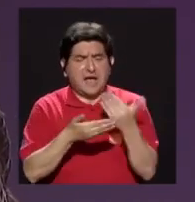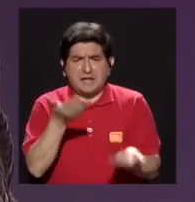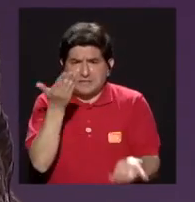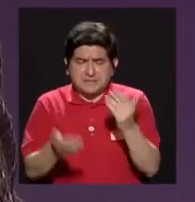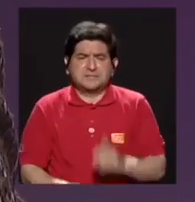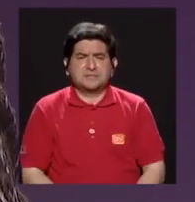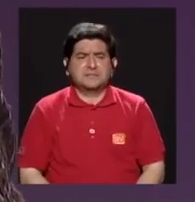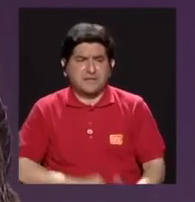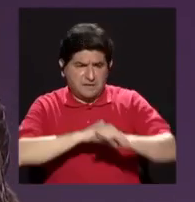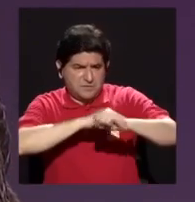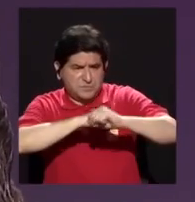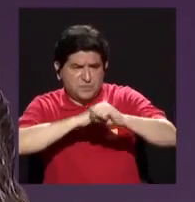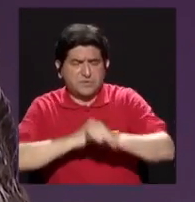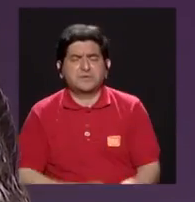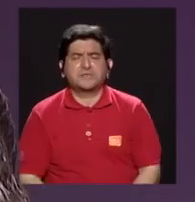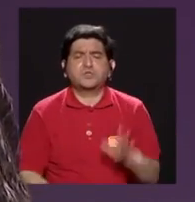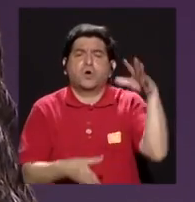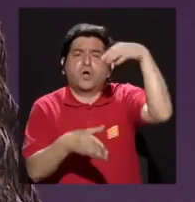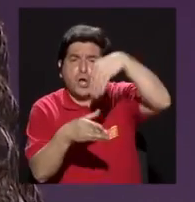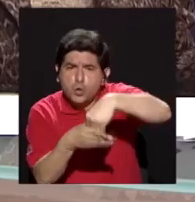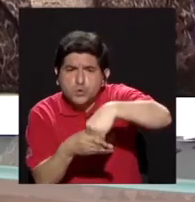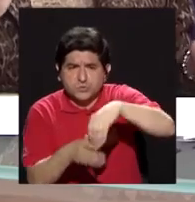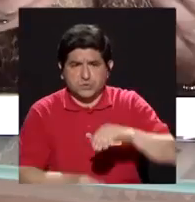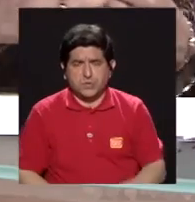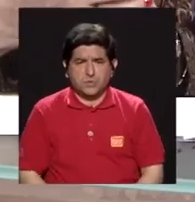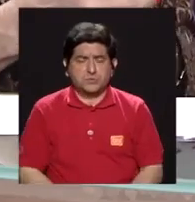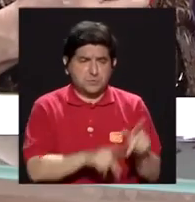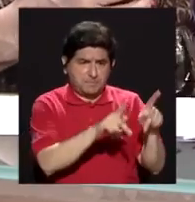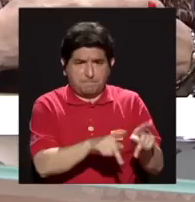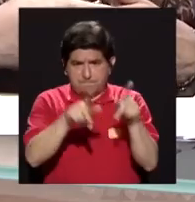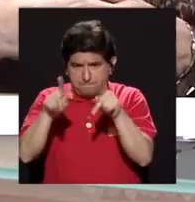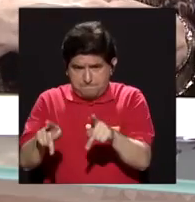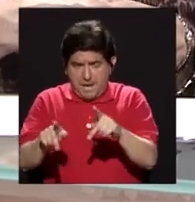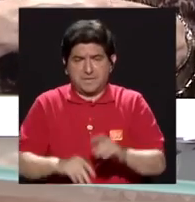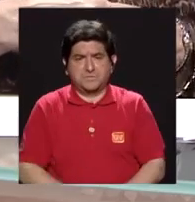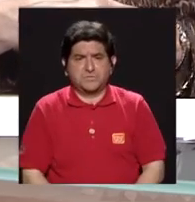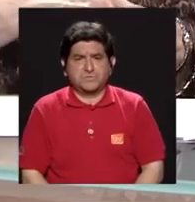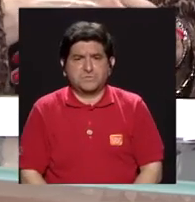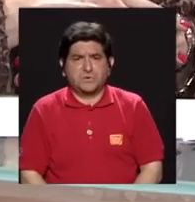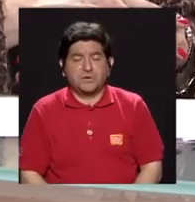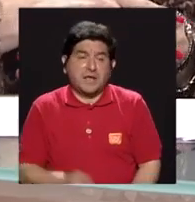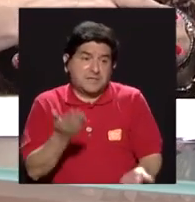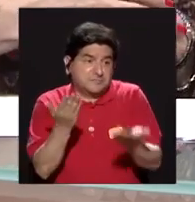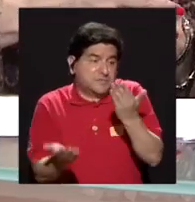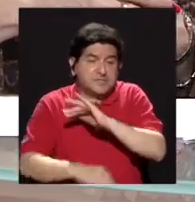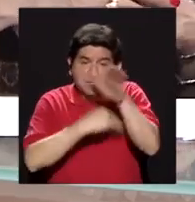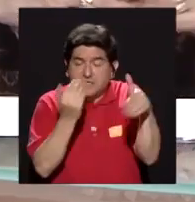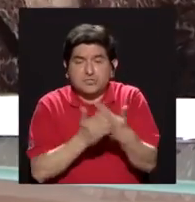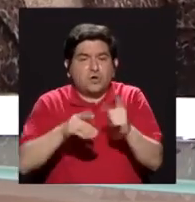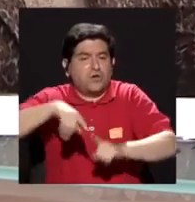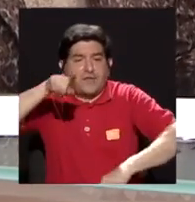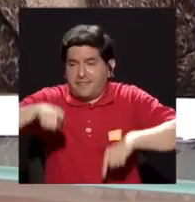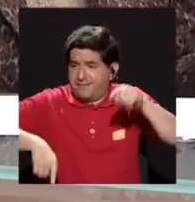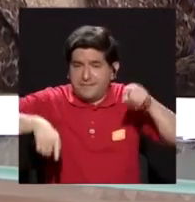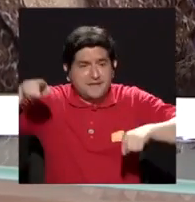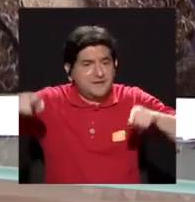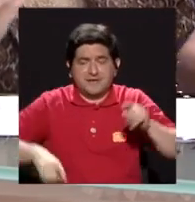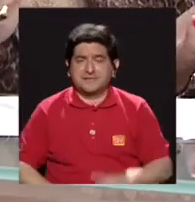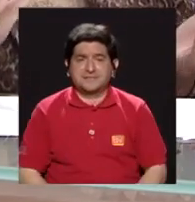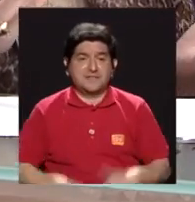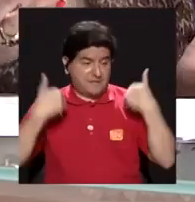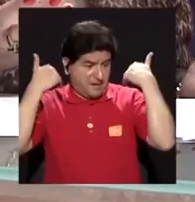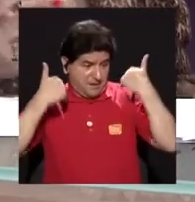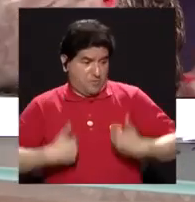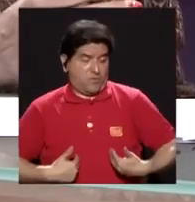hacer anuncios digamos con inclusión de las personas de la digamos de toda la diversidad de la que la